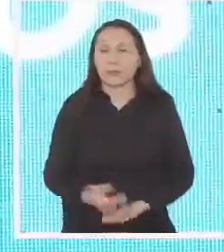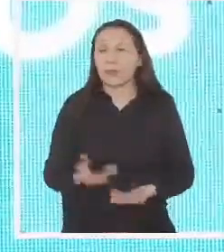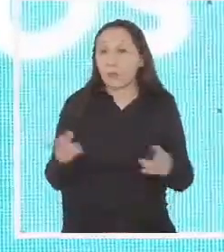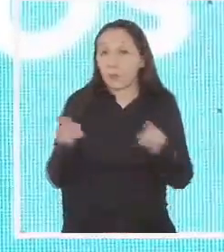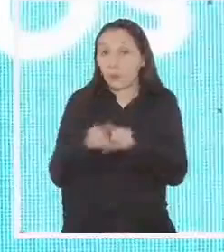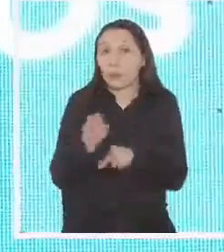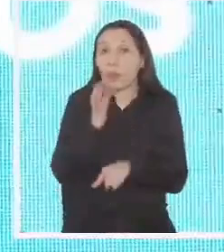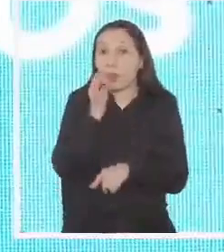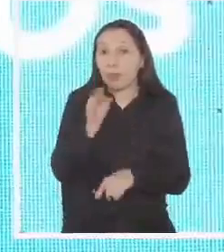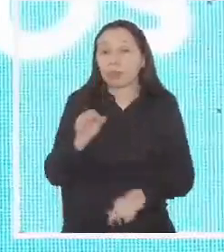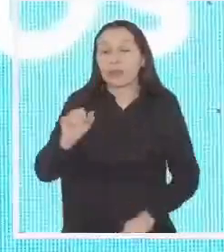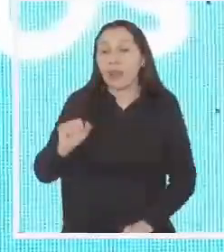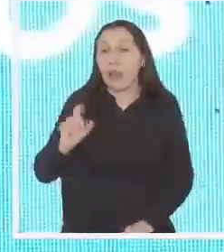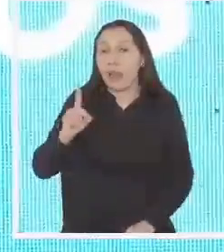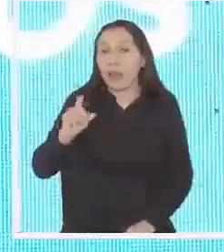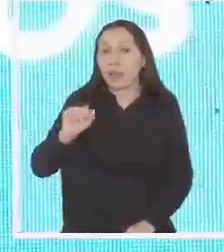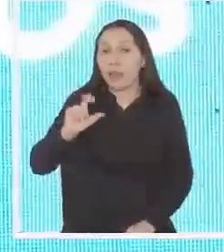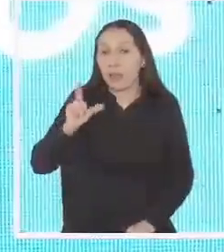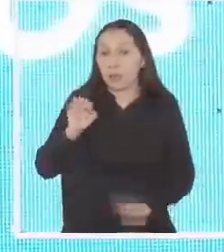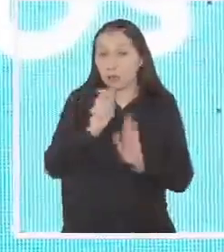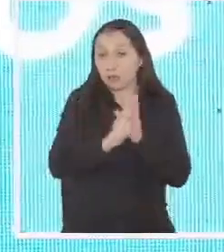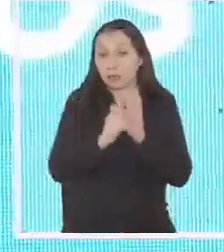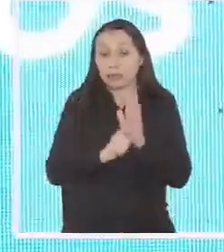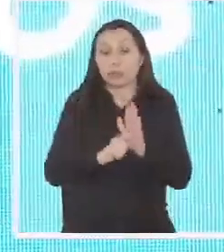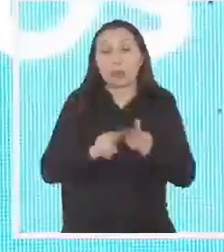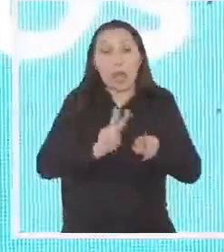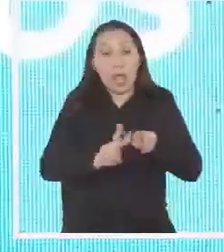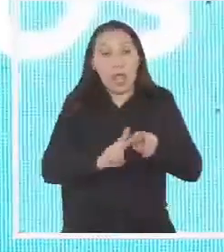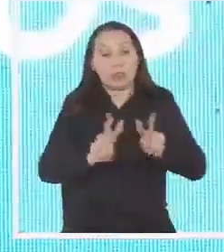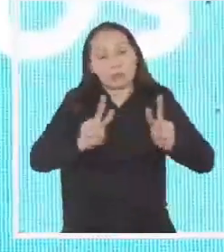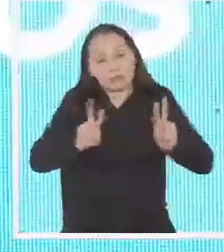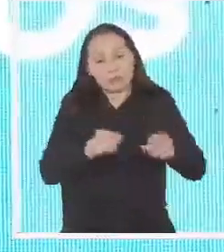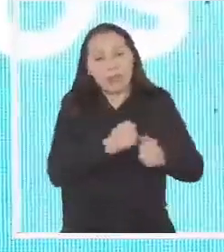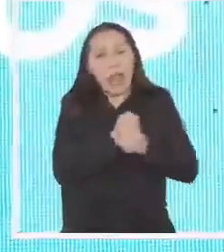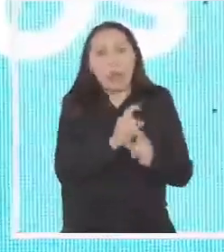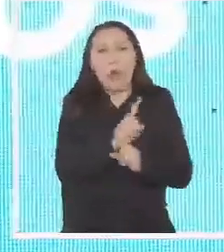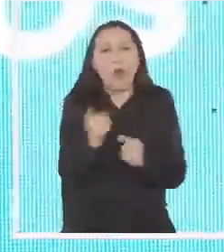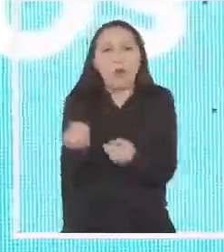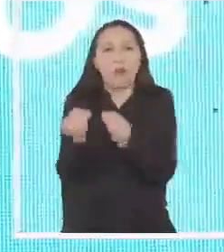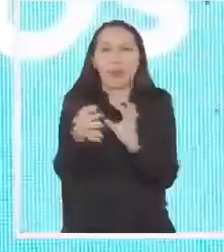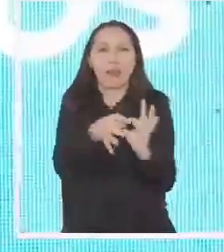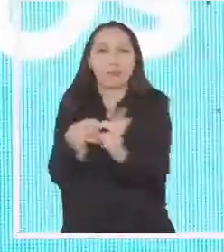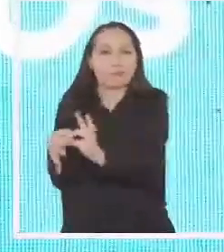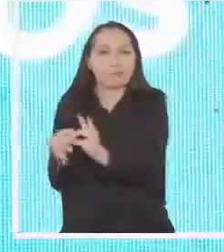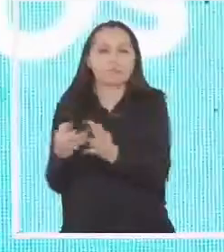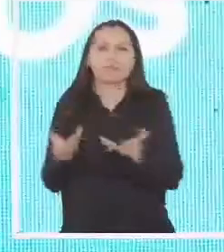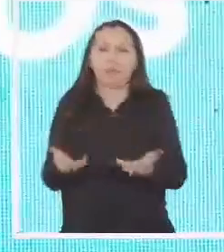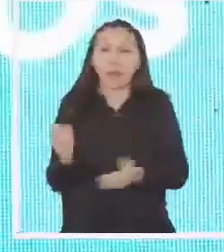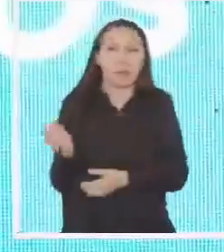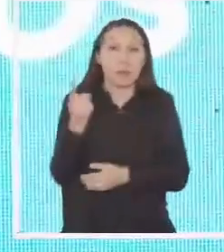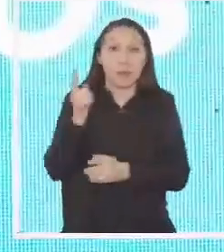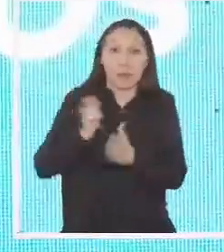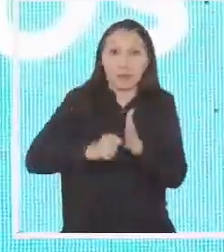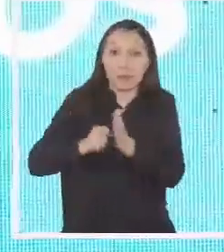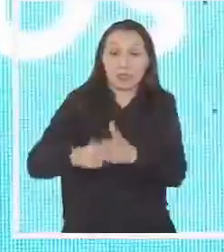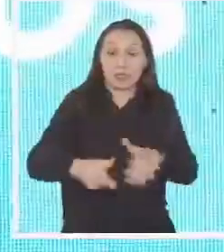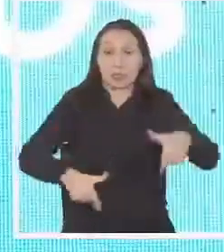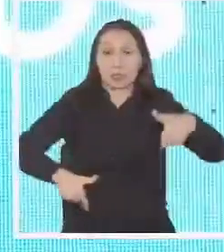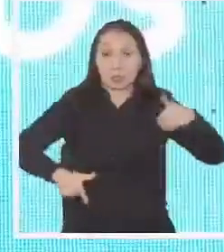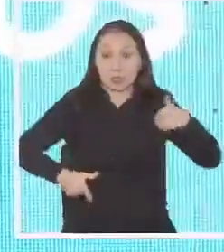dice el adagio, hechos son amores y no buenas razones. Por esto, durante estos primeros meses de